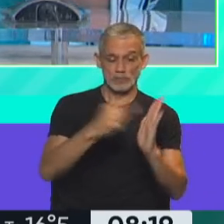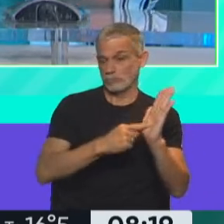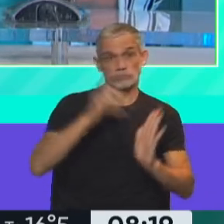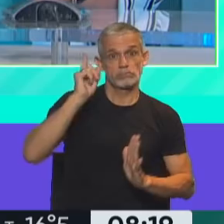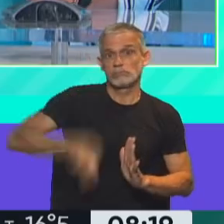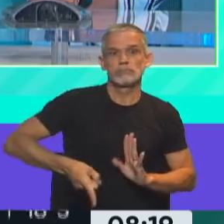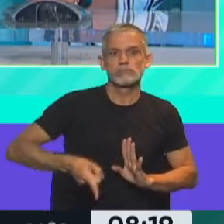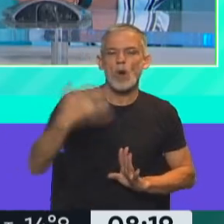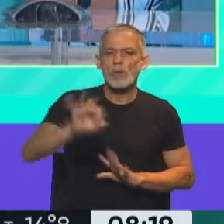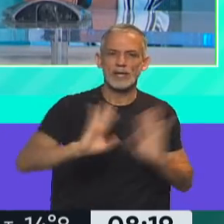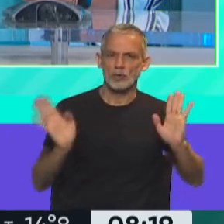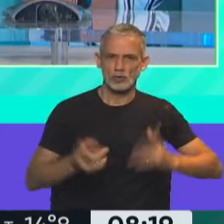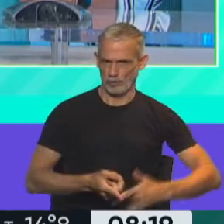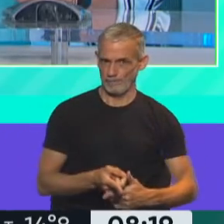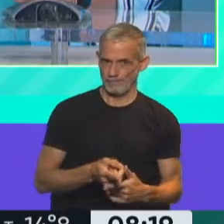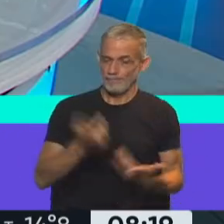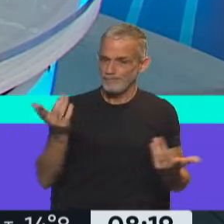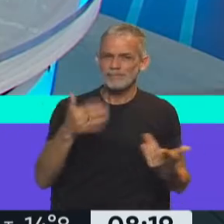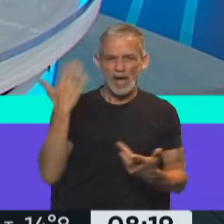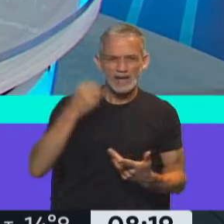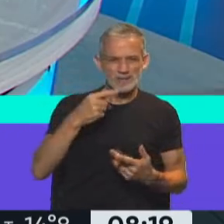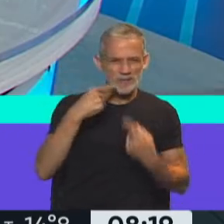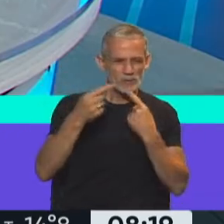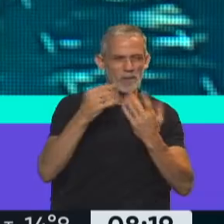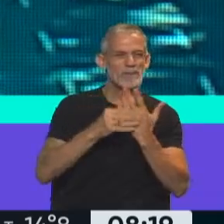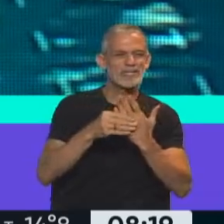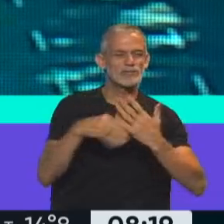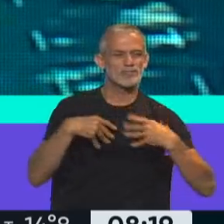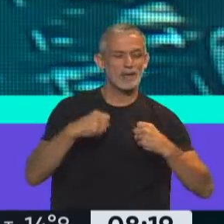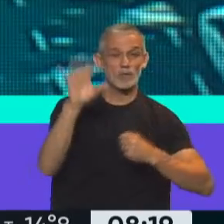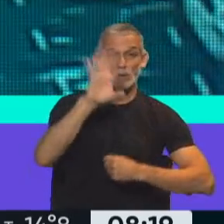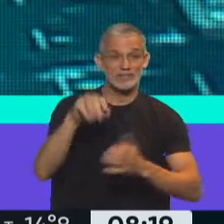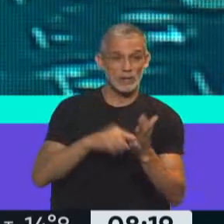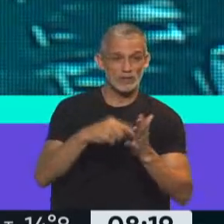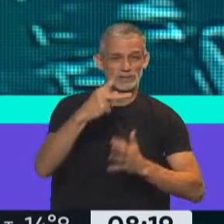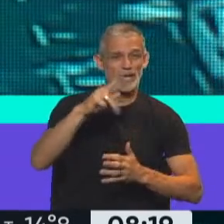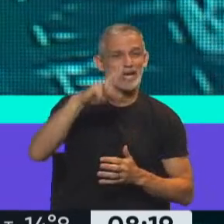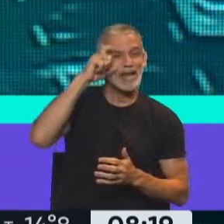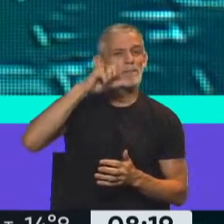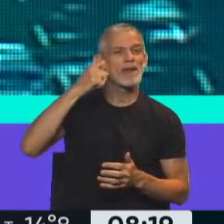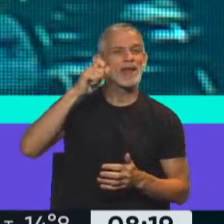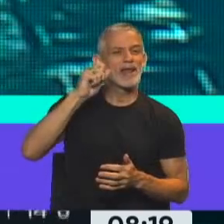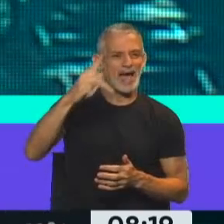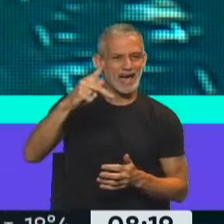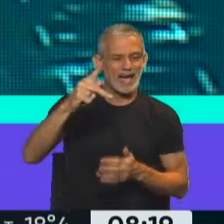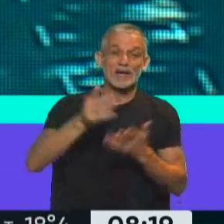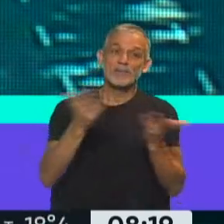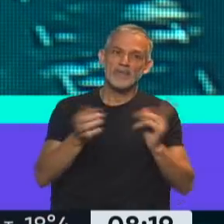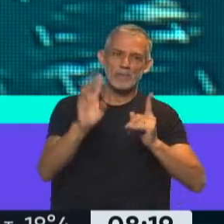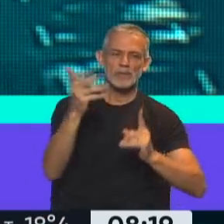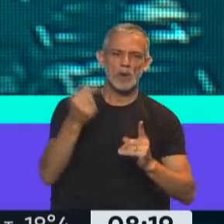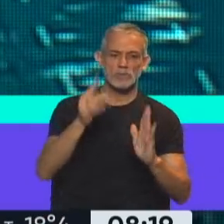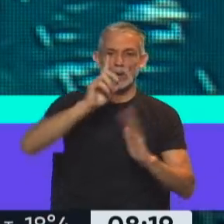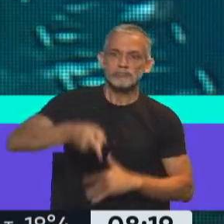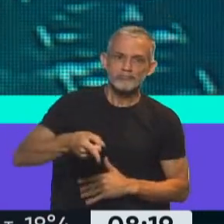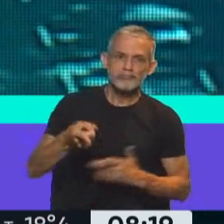vacunación. Eso Justo se lo consultábamos el tema ayer a Nicolás Crepla, que el ministro de Salud de la provincia de Buenos Aires, ¿no? A propósito de si se podría o no disponer esa